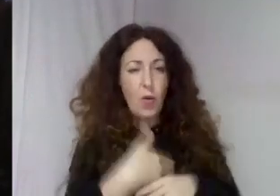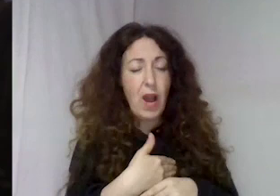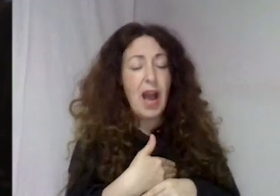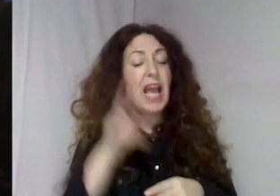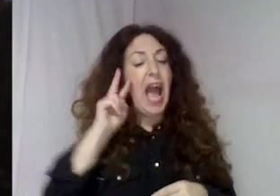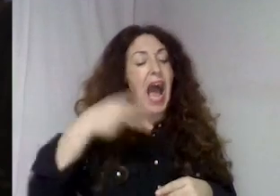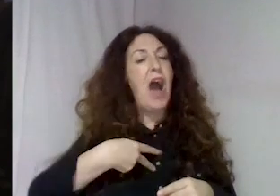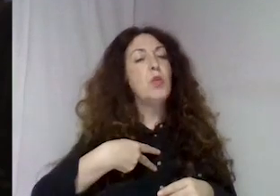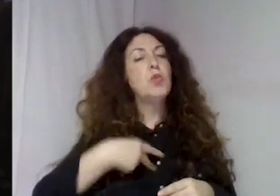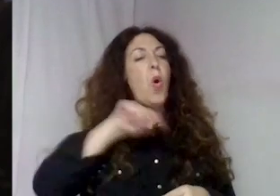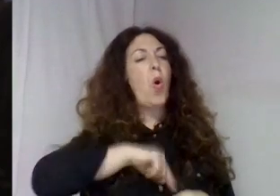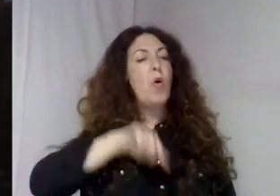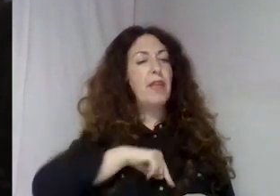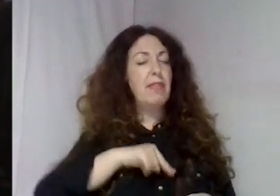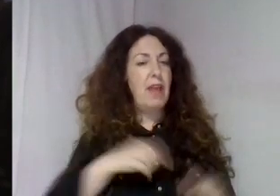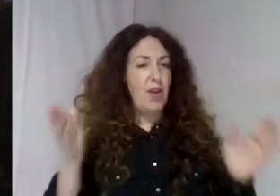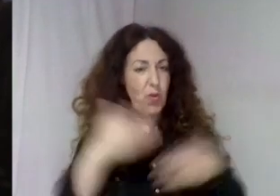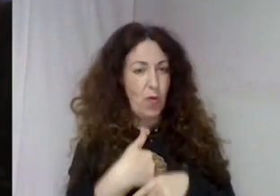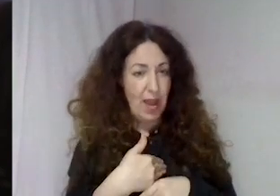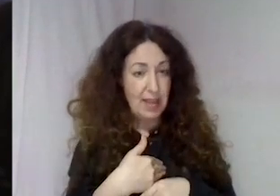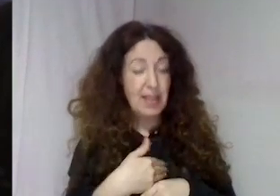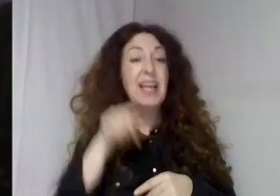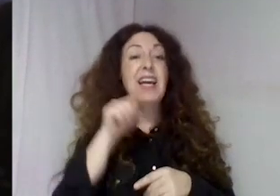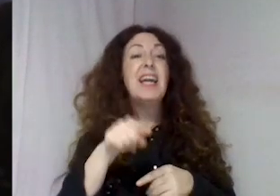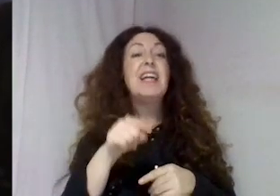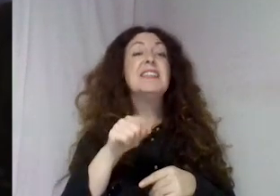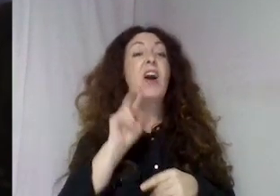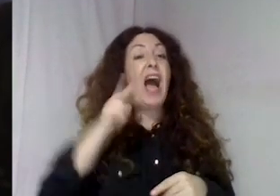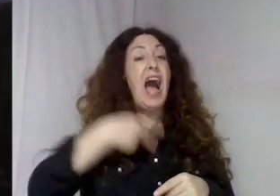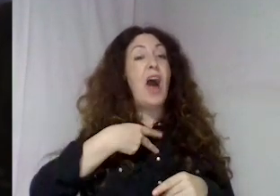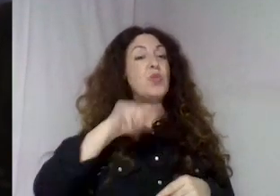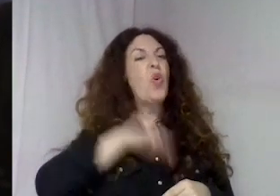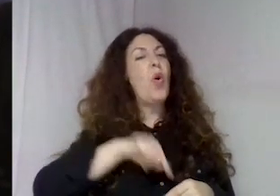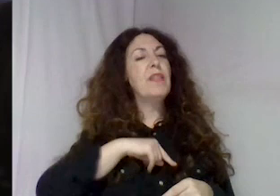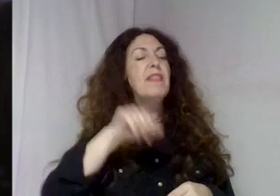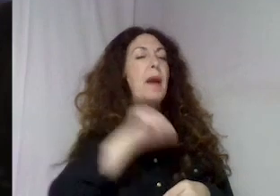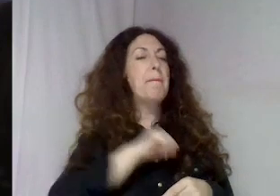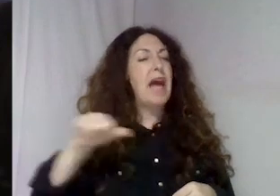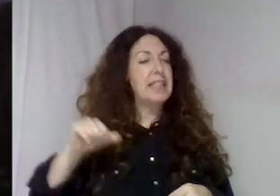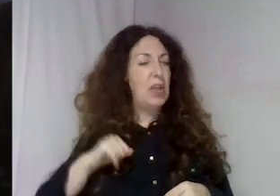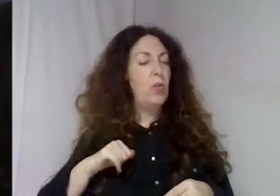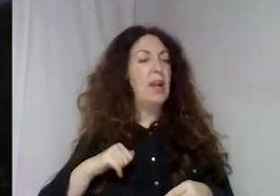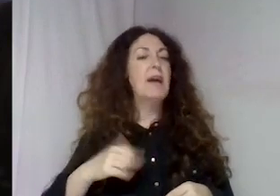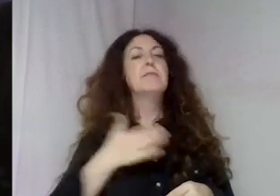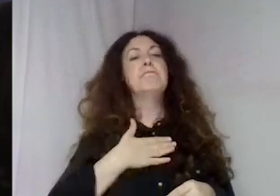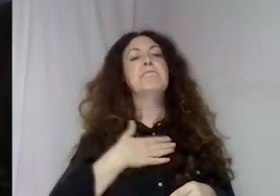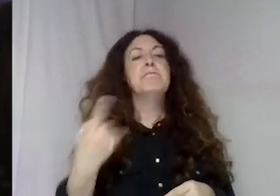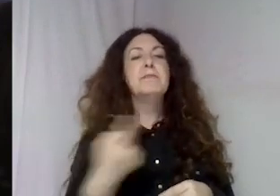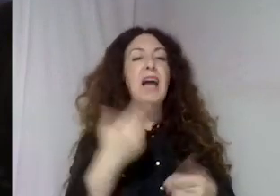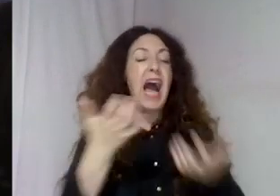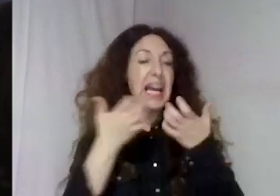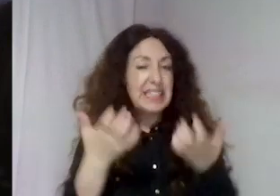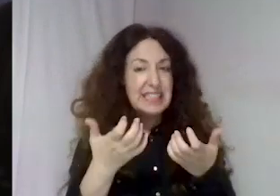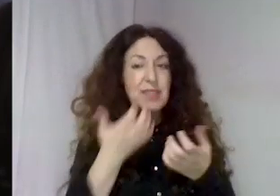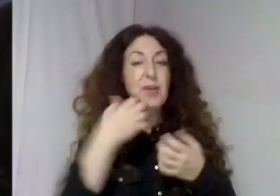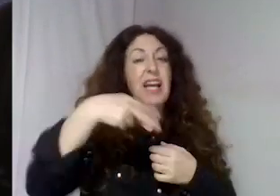una formulación de la conciencia distinta del resto, y por eso también ahí encontramos perfecto que esa formulación